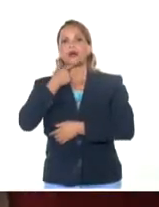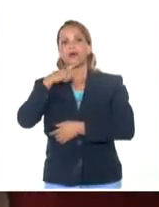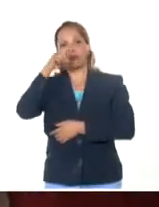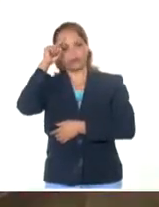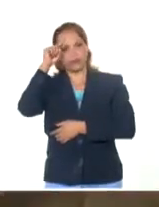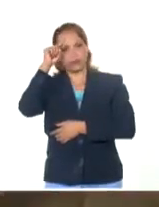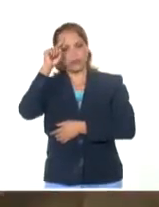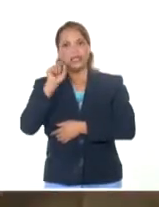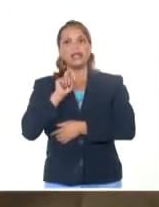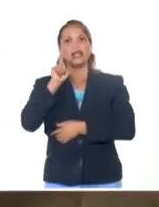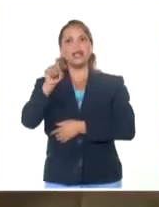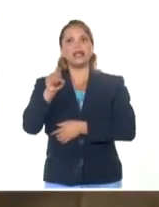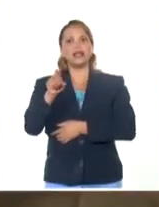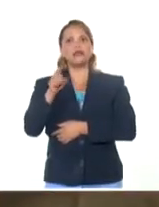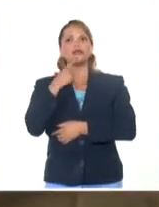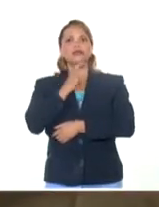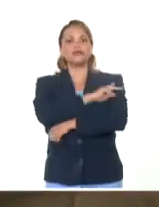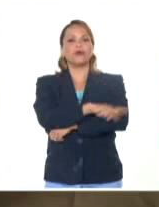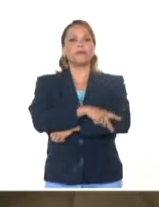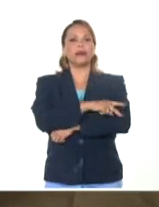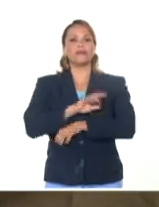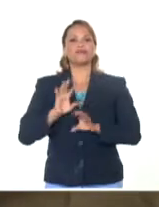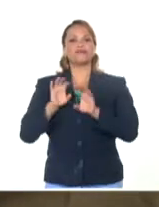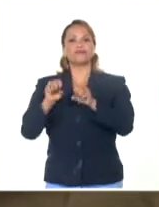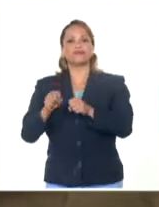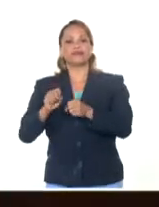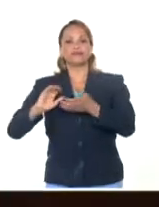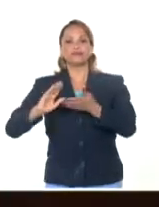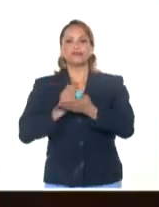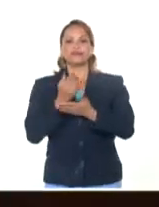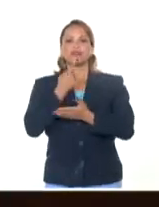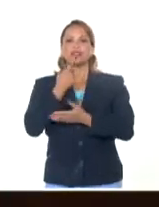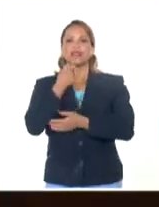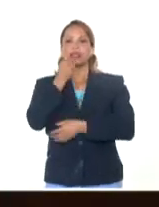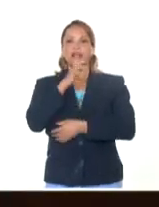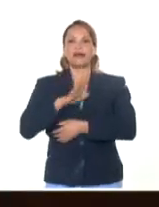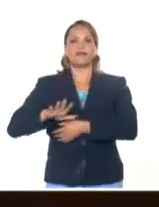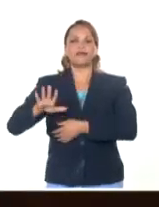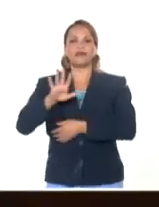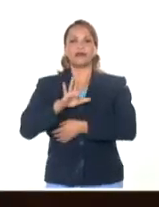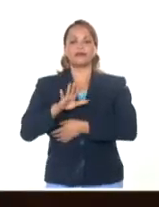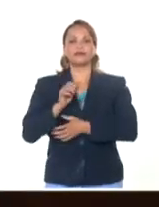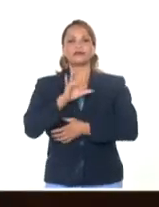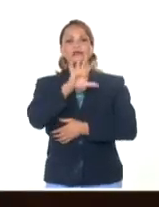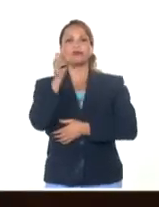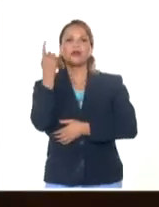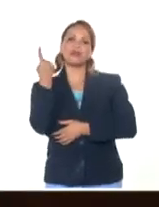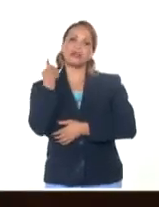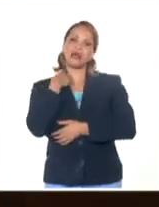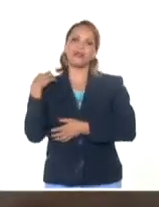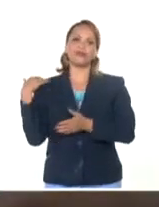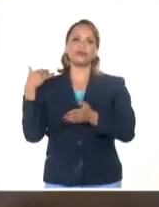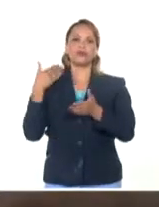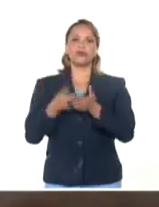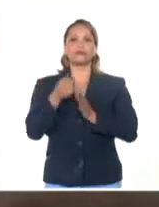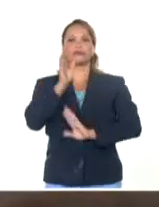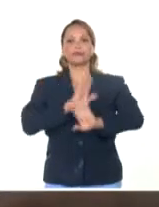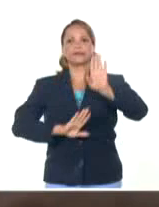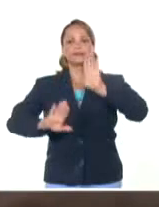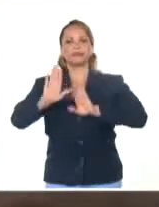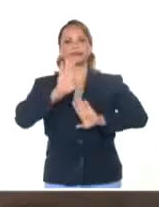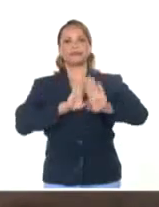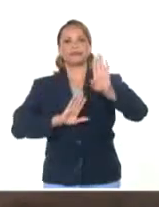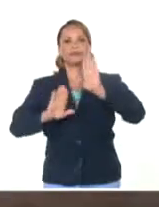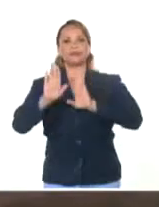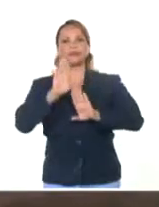de descolonización en África. Cinco décadas de la creación del Frente Polisario trascendieron con la defensa del